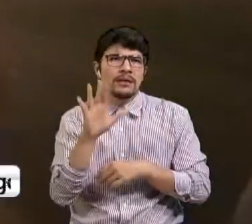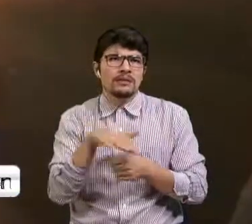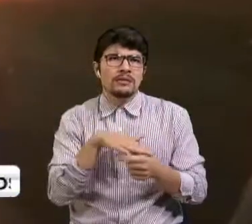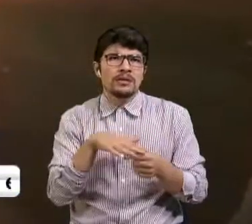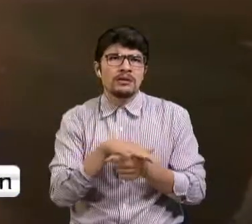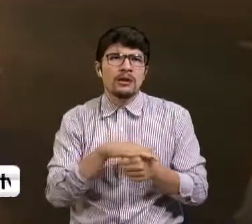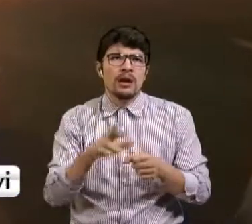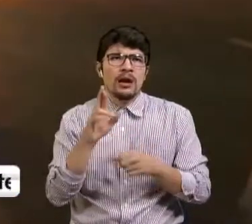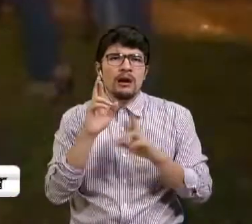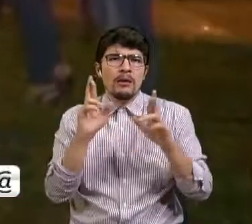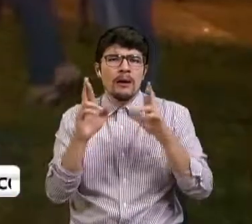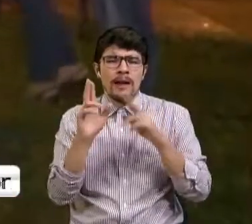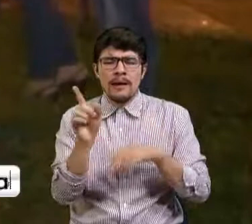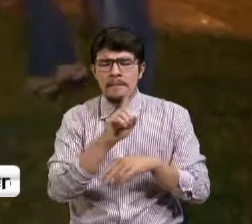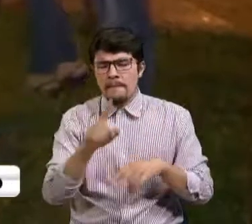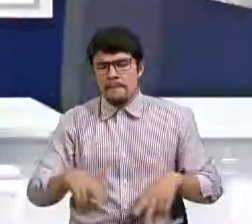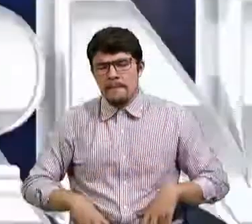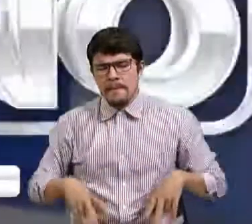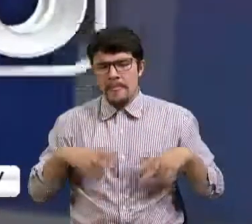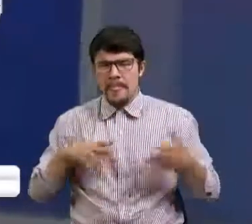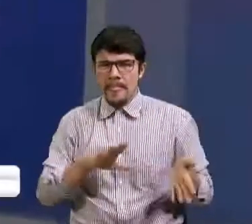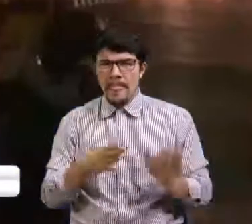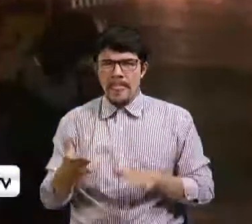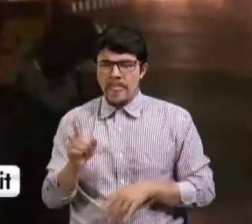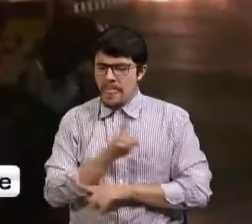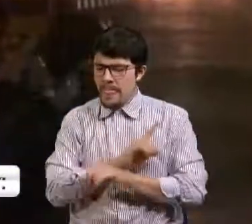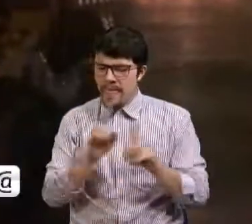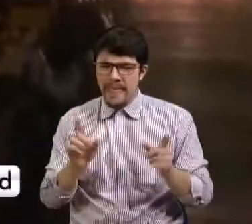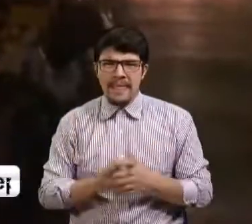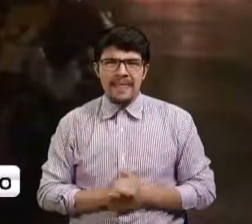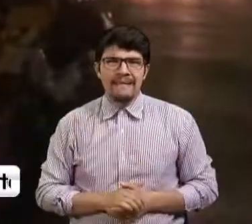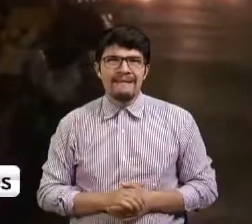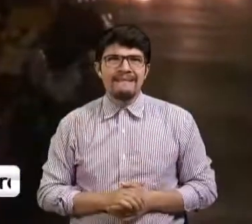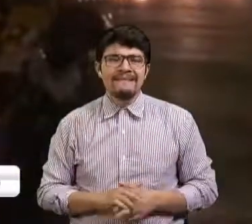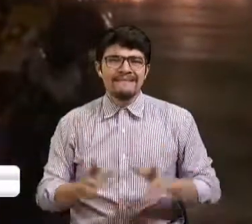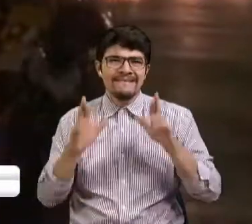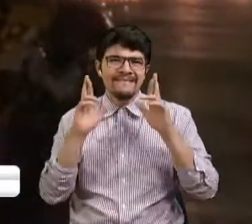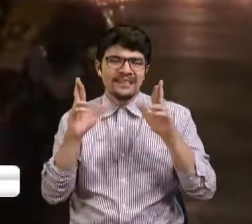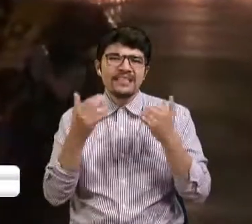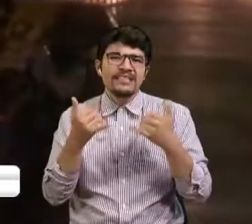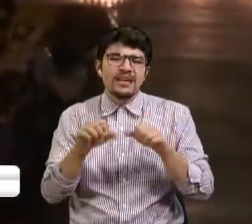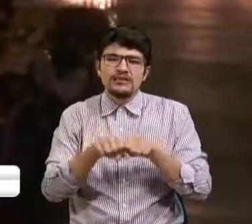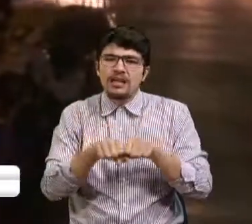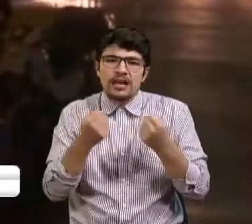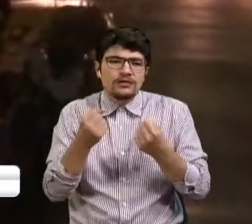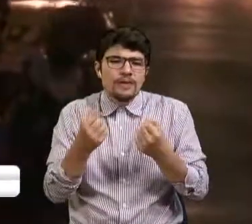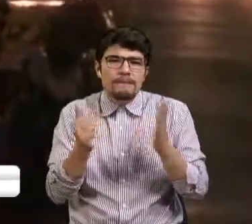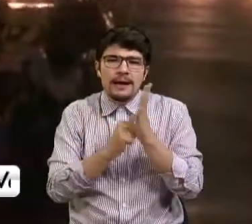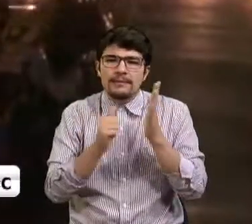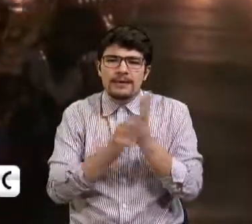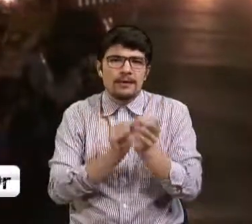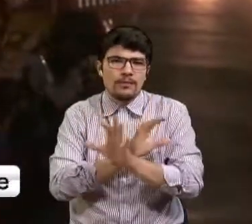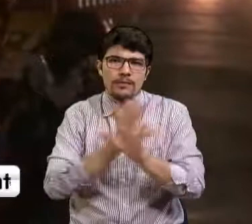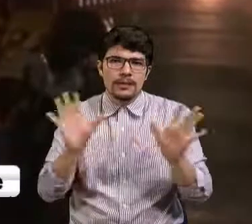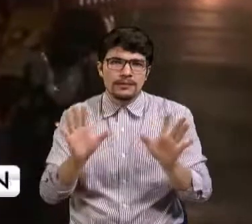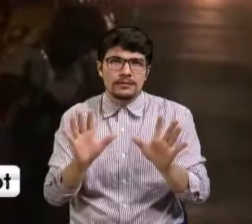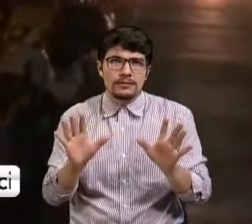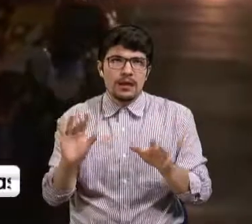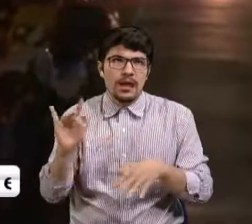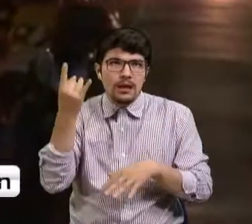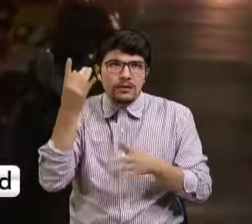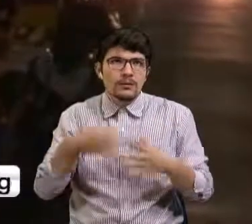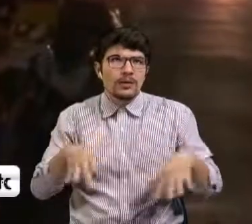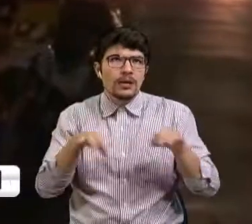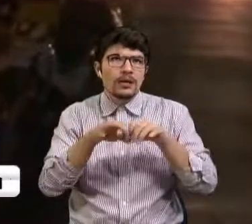y que ojalá no haya vidas que lamentar afortunadamente pues sólo daños materiales algo considerable pero pero